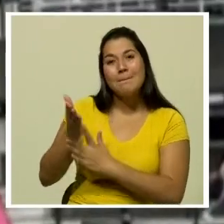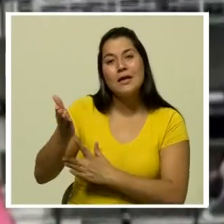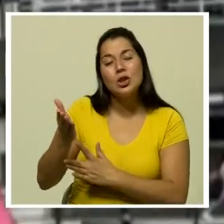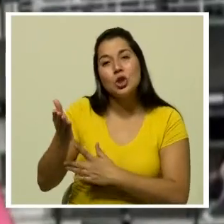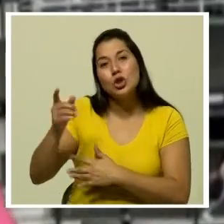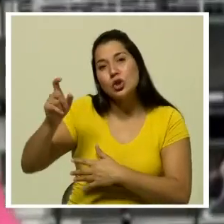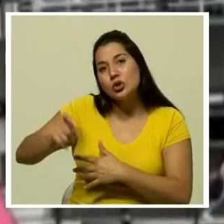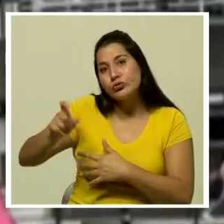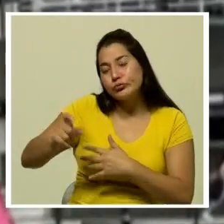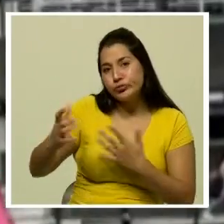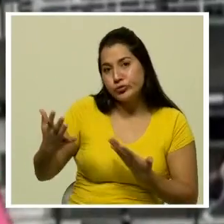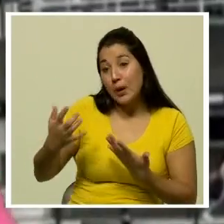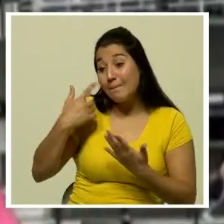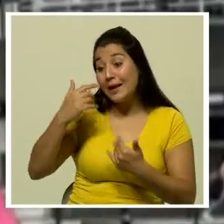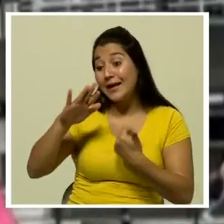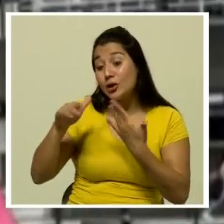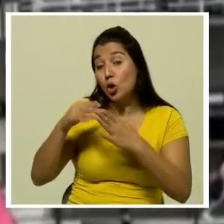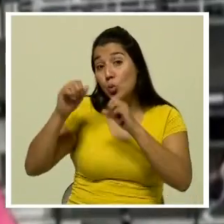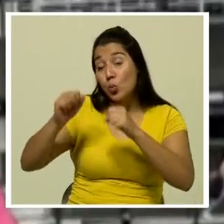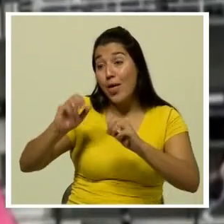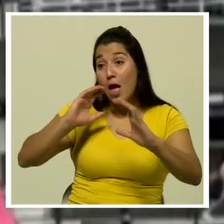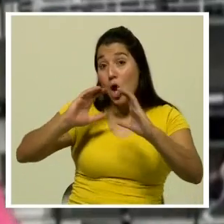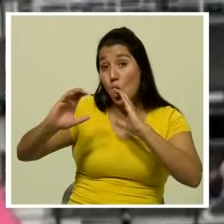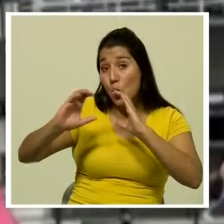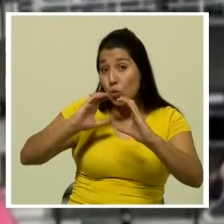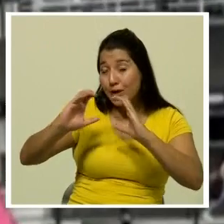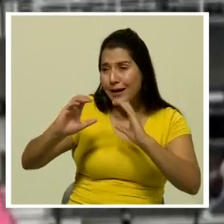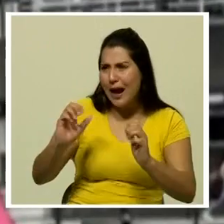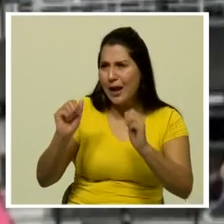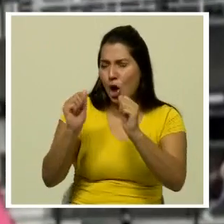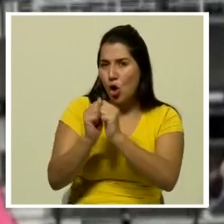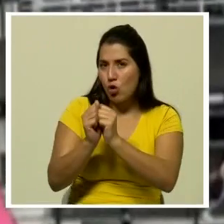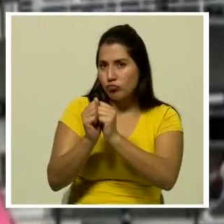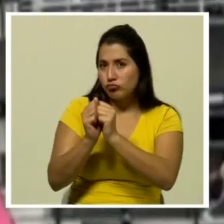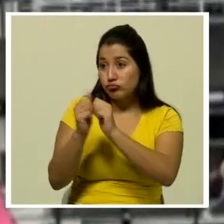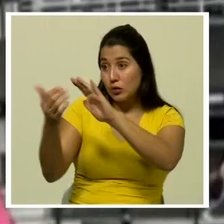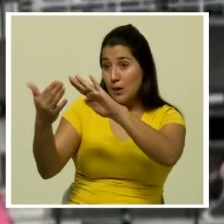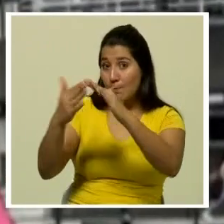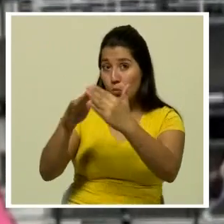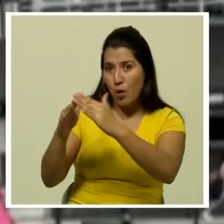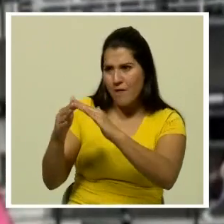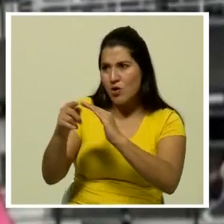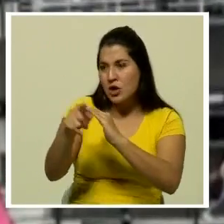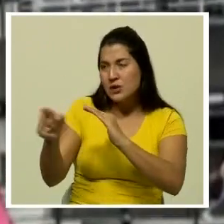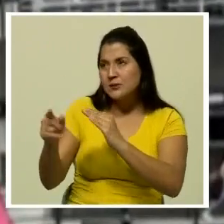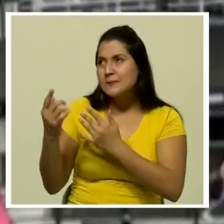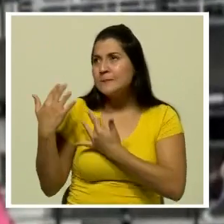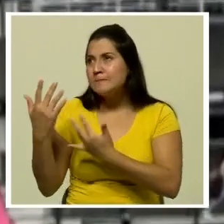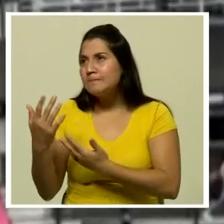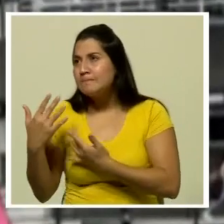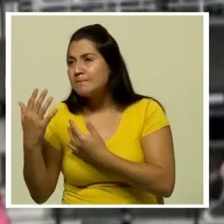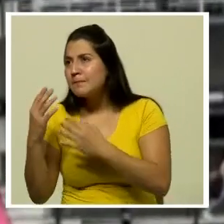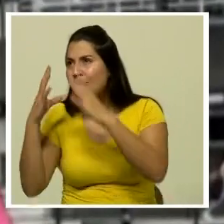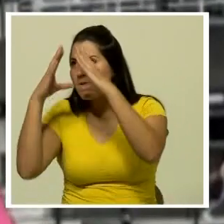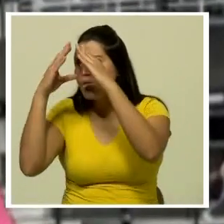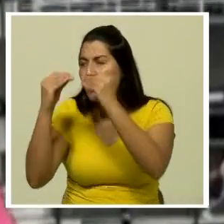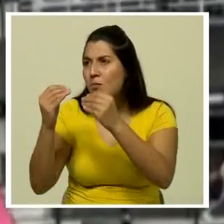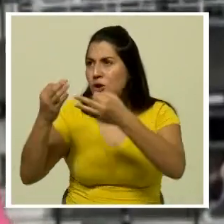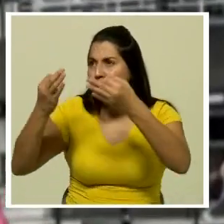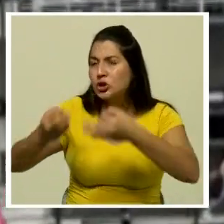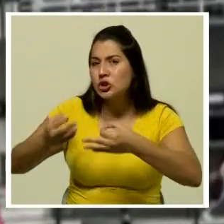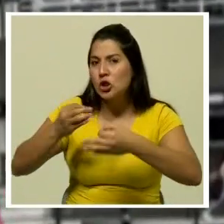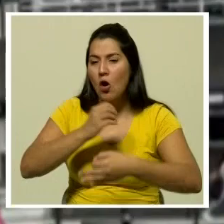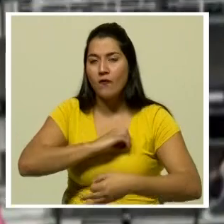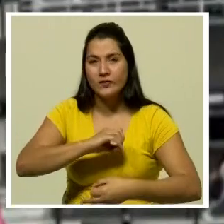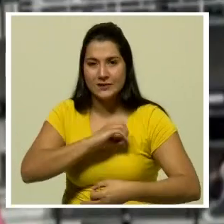comunicarse directamente con las audiencias que están ávidas de información verificada. Pero al